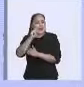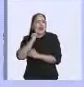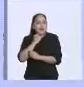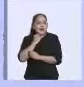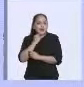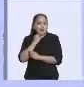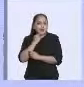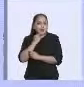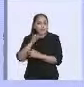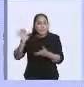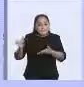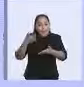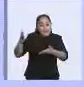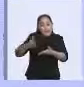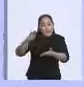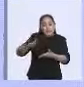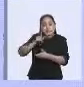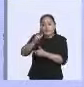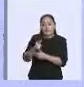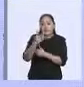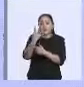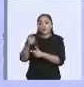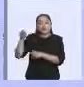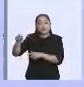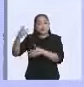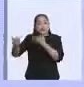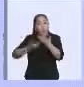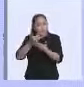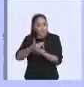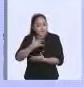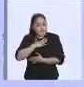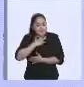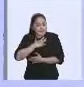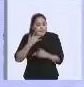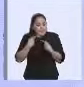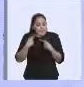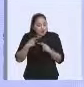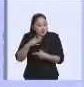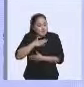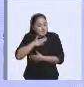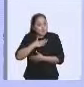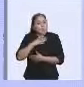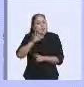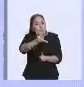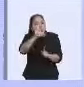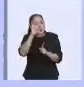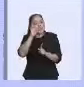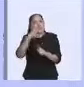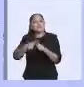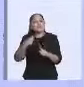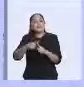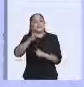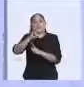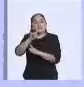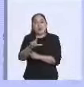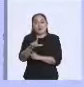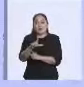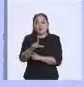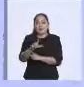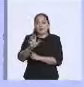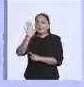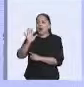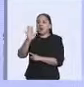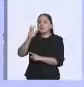la página 74, él propone designar directamente al fiscal. ¿Cree que a cada público le puede decir lo que quiere